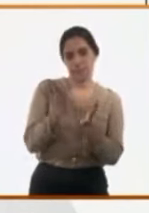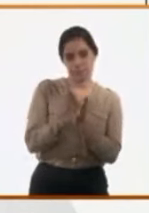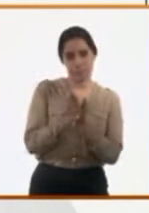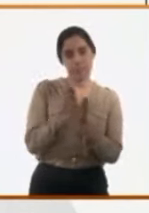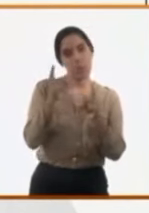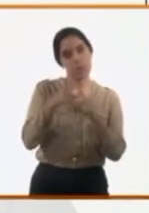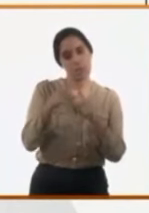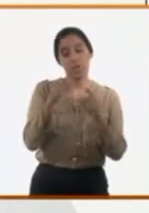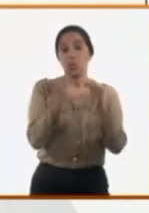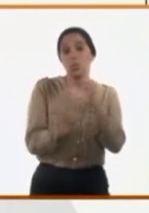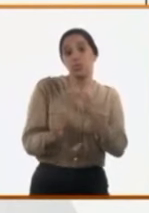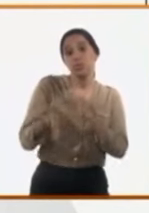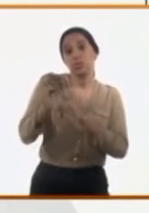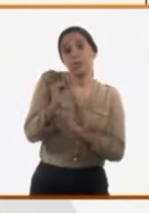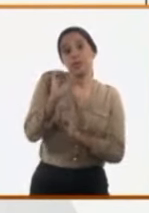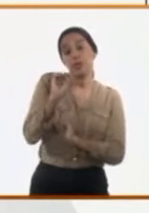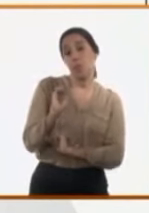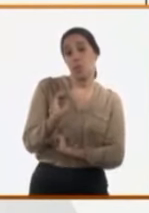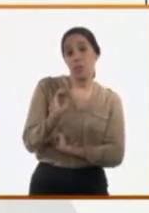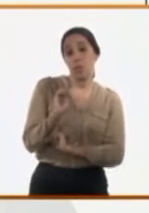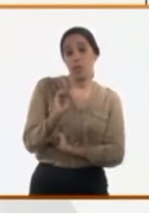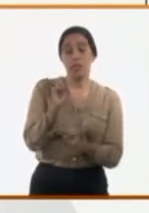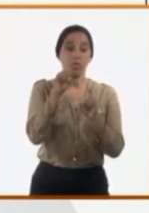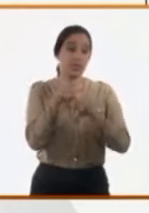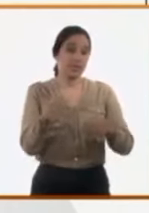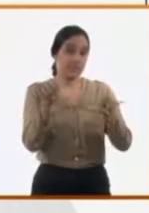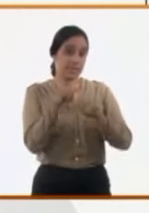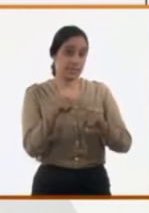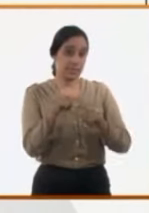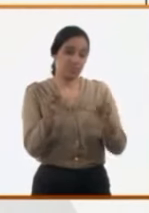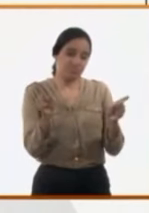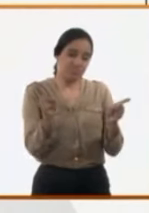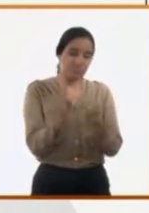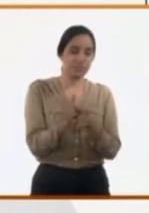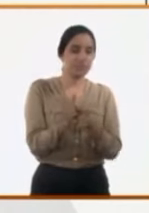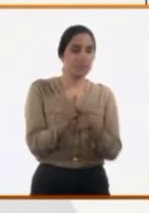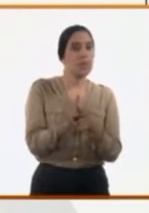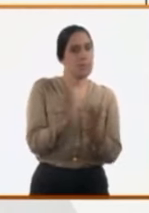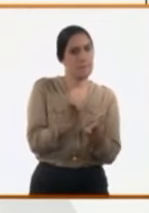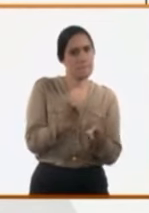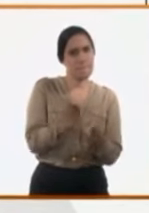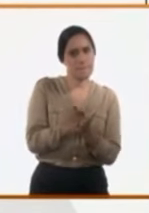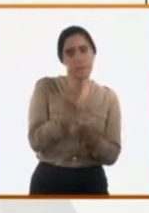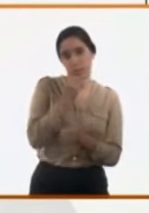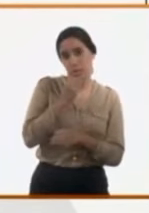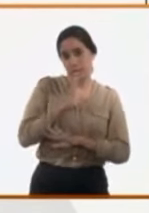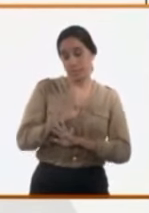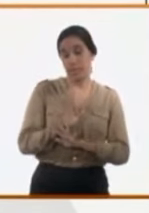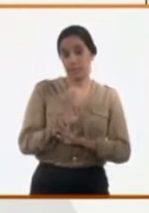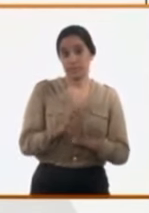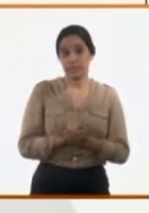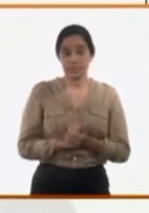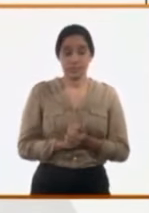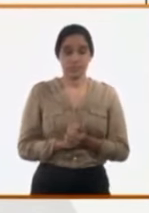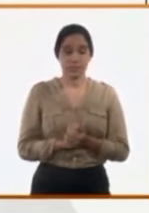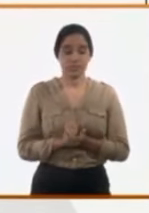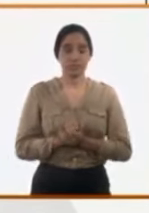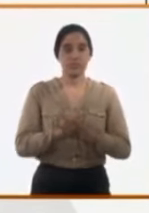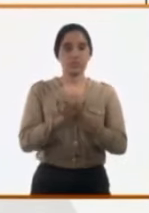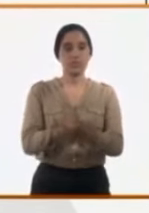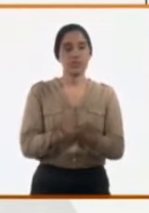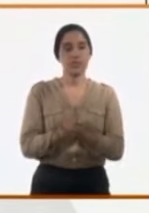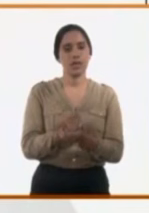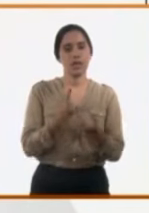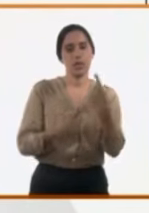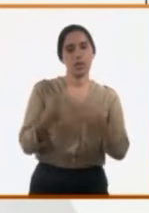superior una la enseñanza superior de ciclo corto eh amos que podemos desarrollar los procesos de